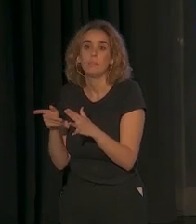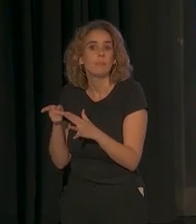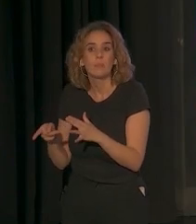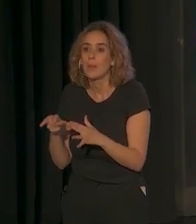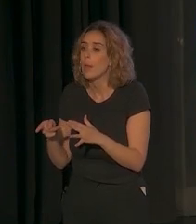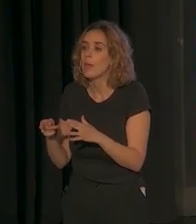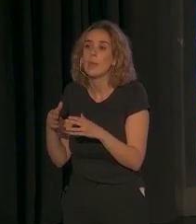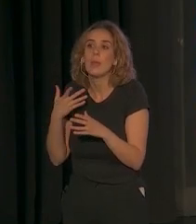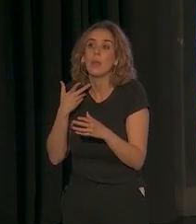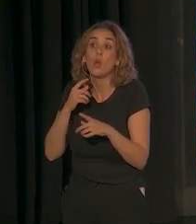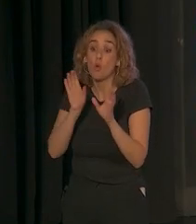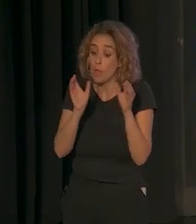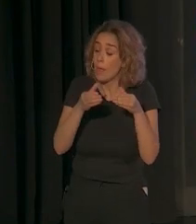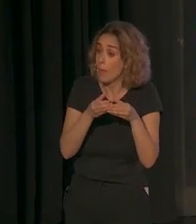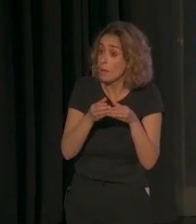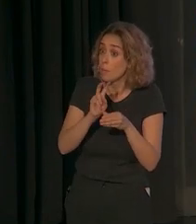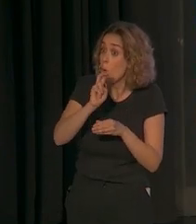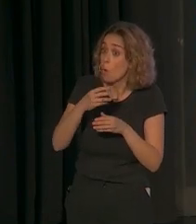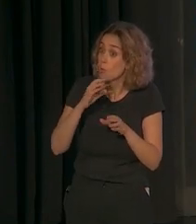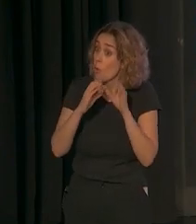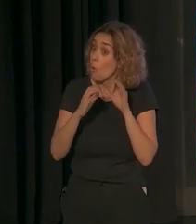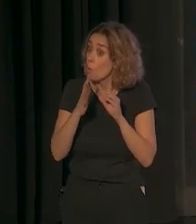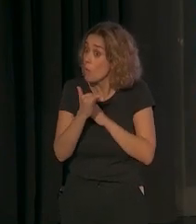se estaban comunicando además con el resto del equipo